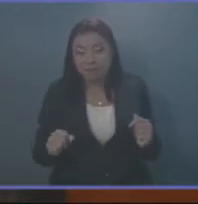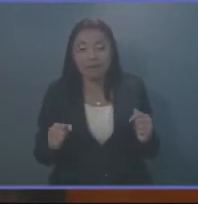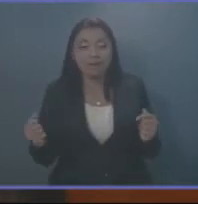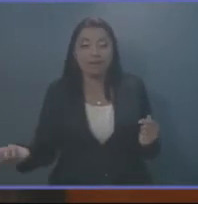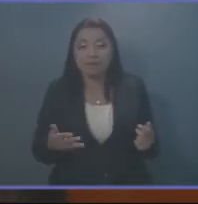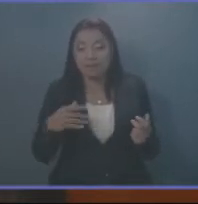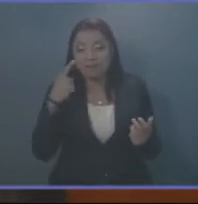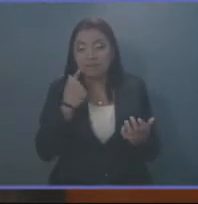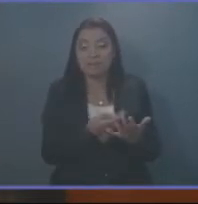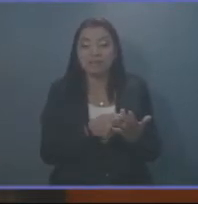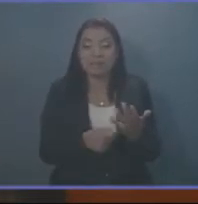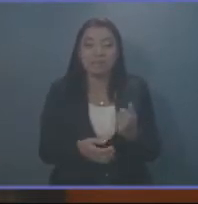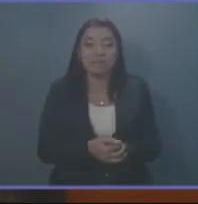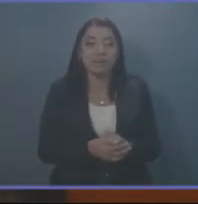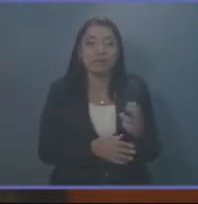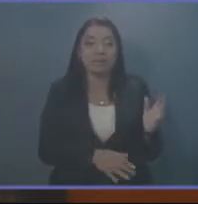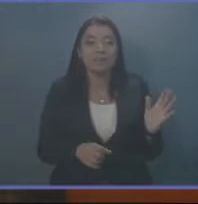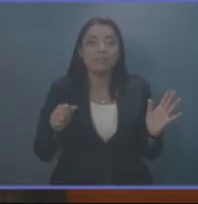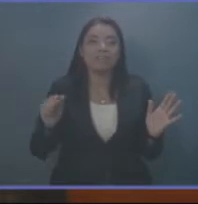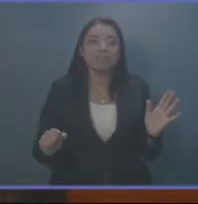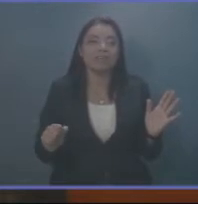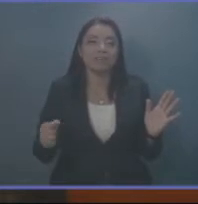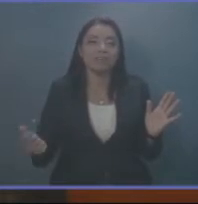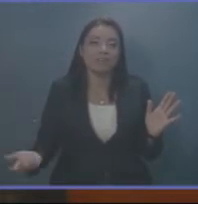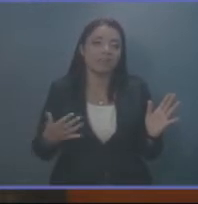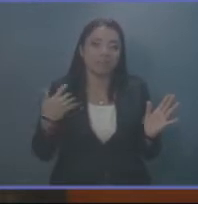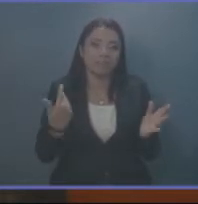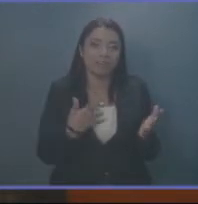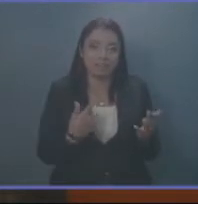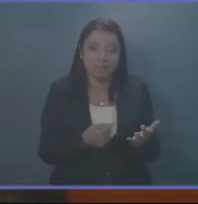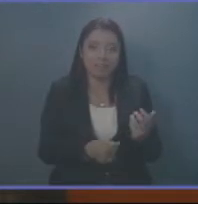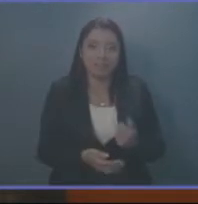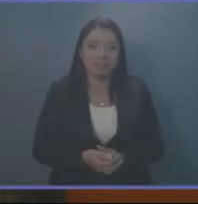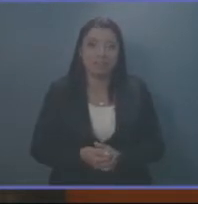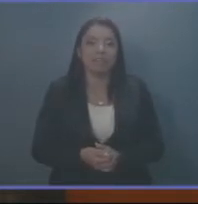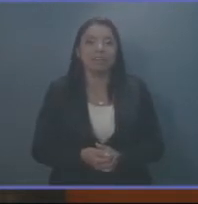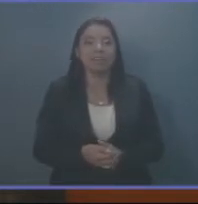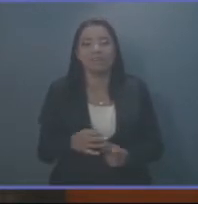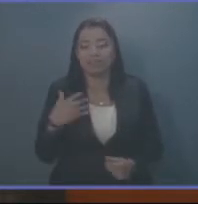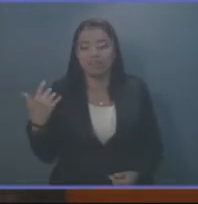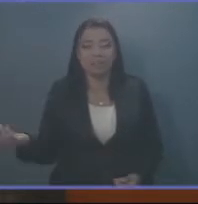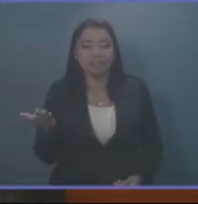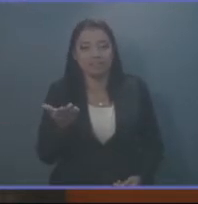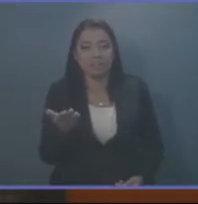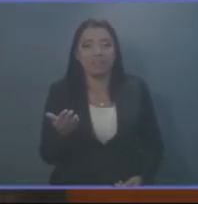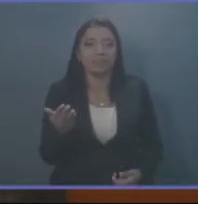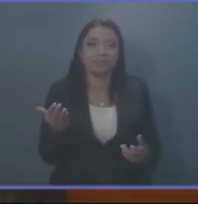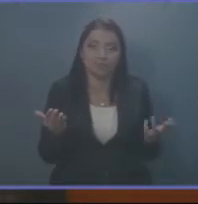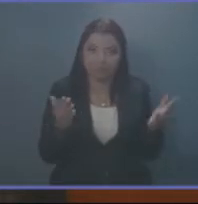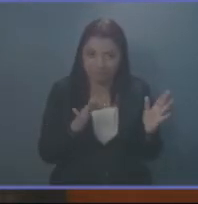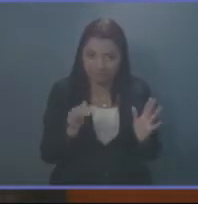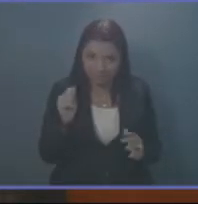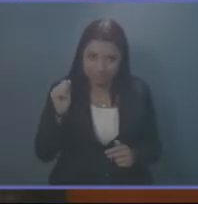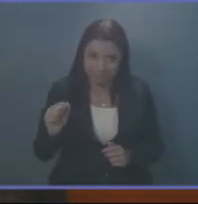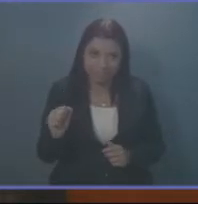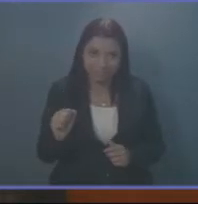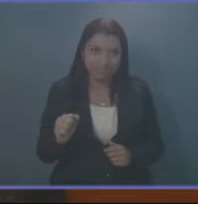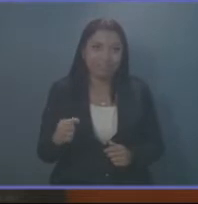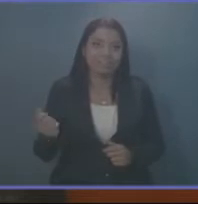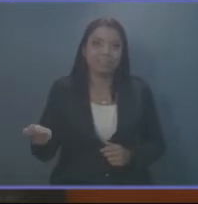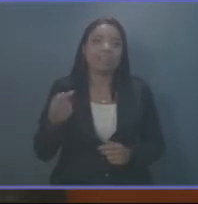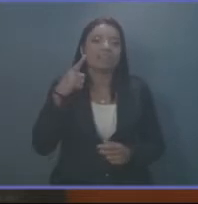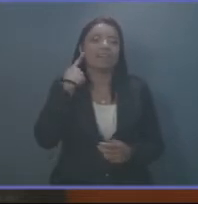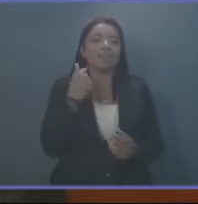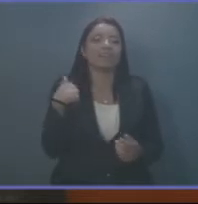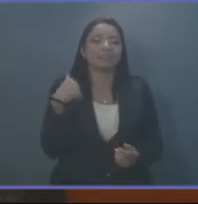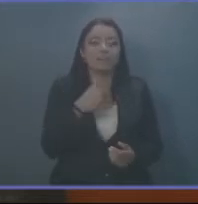otra manera ya tienen una experiencia laboral en determinado tema, y el Ministerio